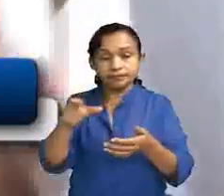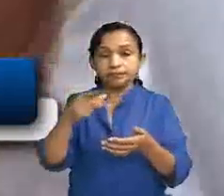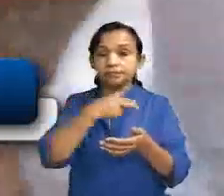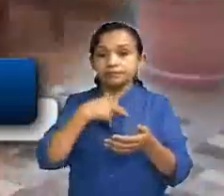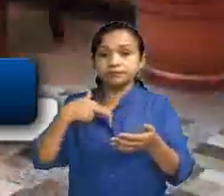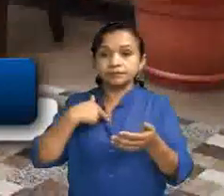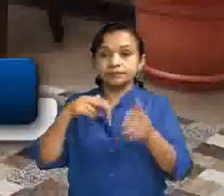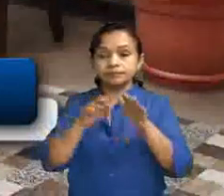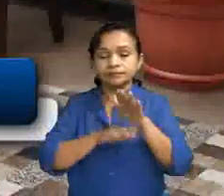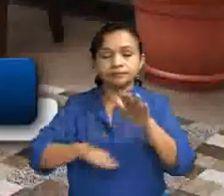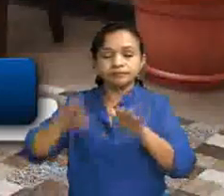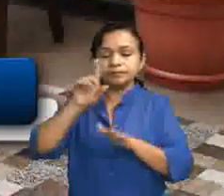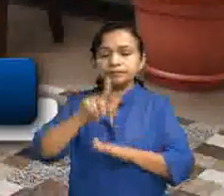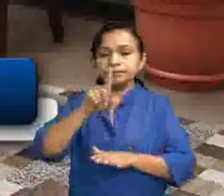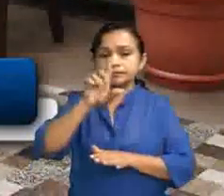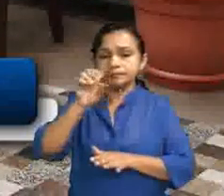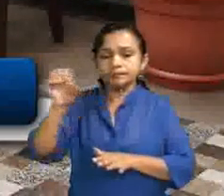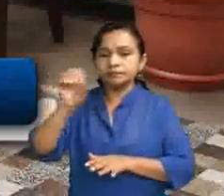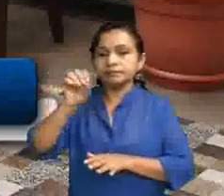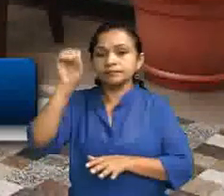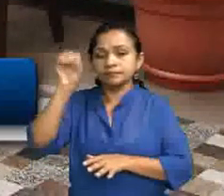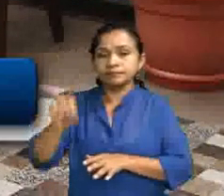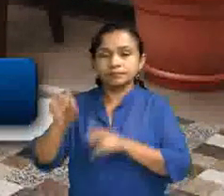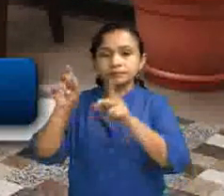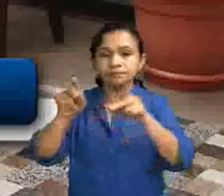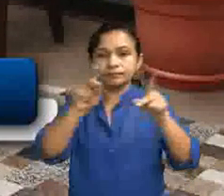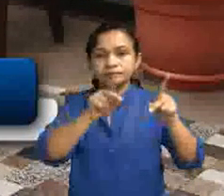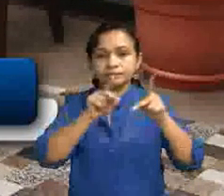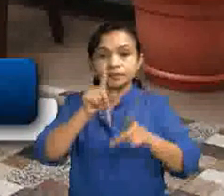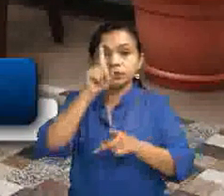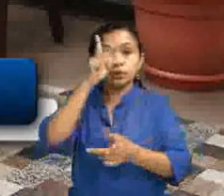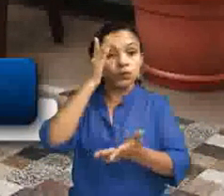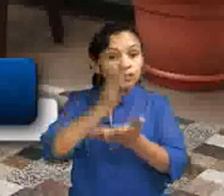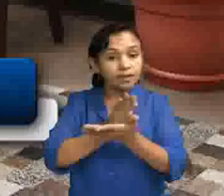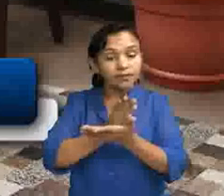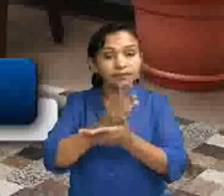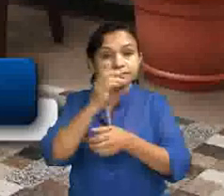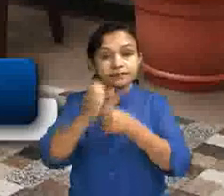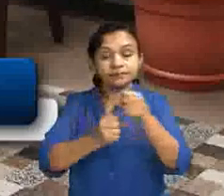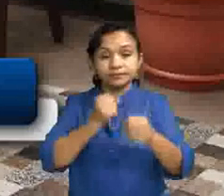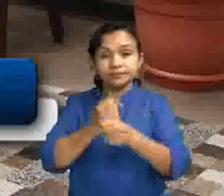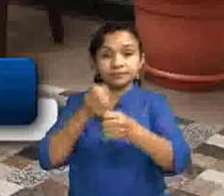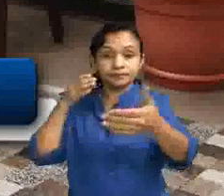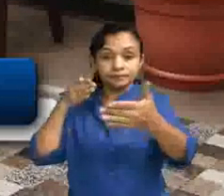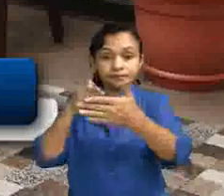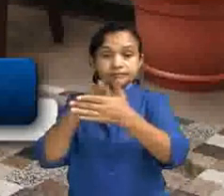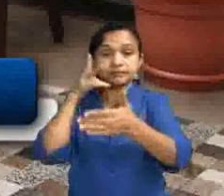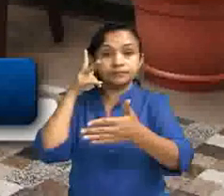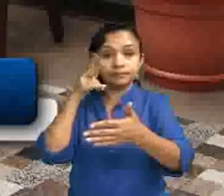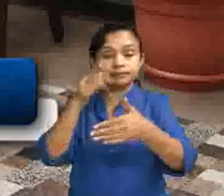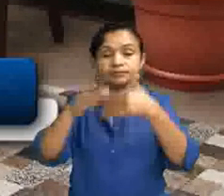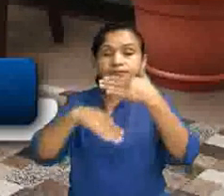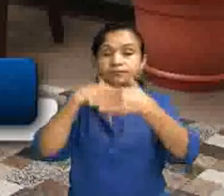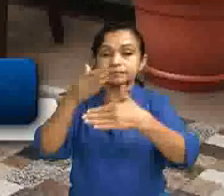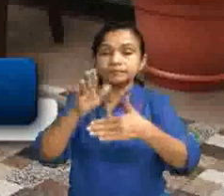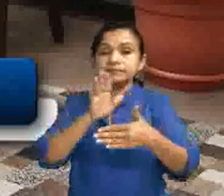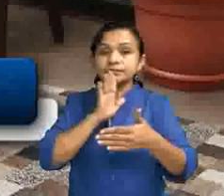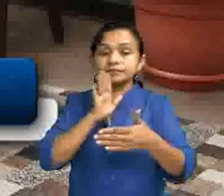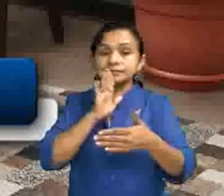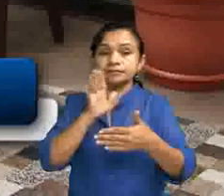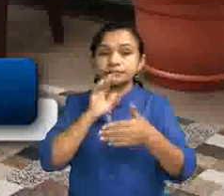al más de 100%. Ya. La hacemos una vez al año. Ok, licenciada, vamos a una pausa. Cuando regresemos vamos a